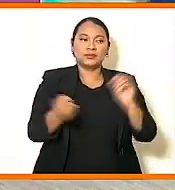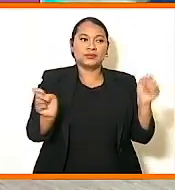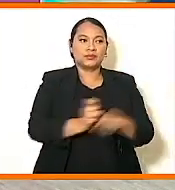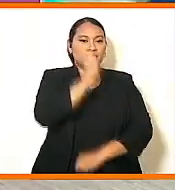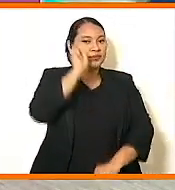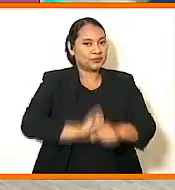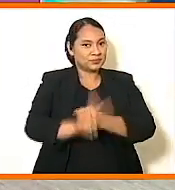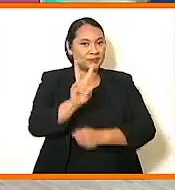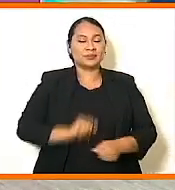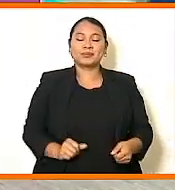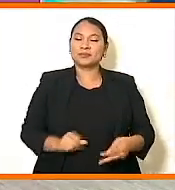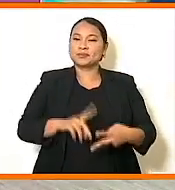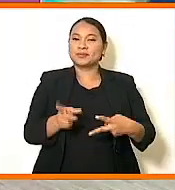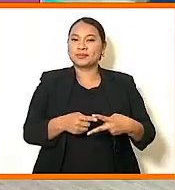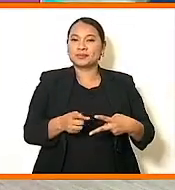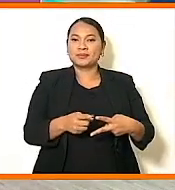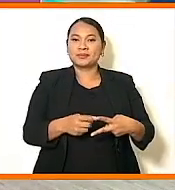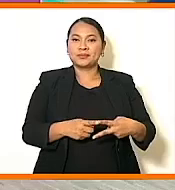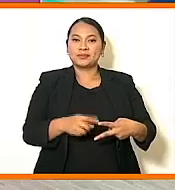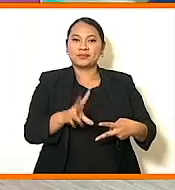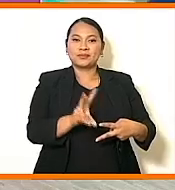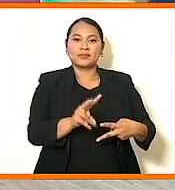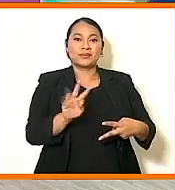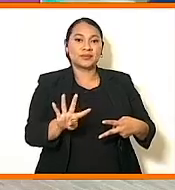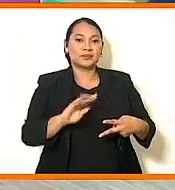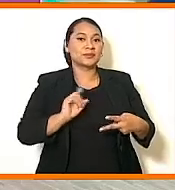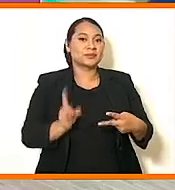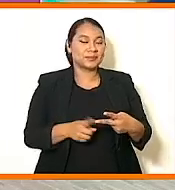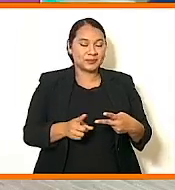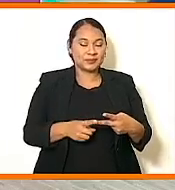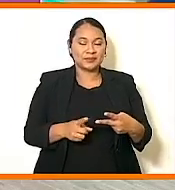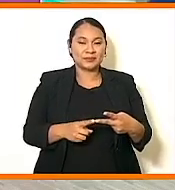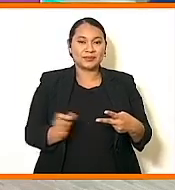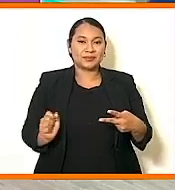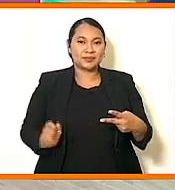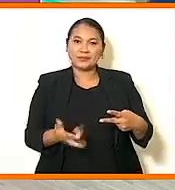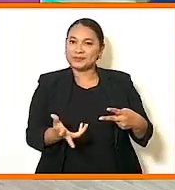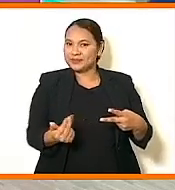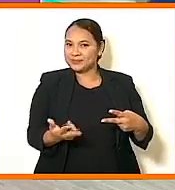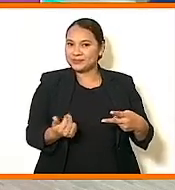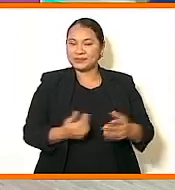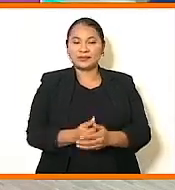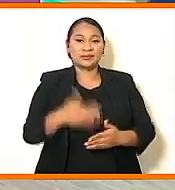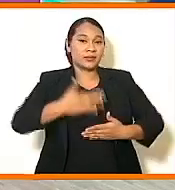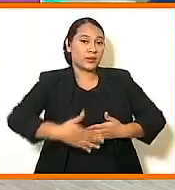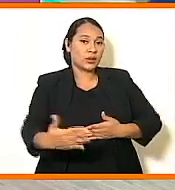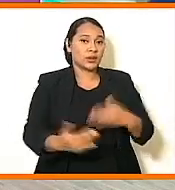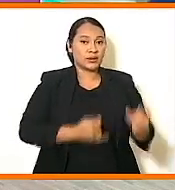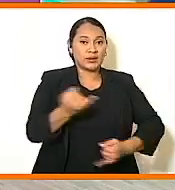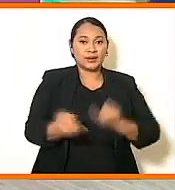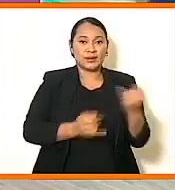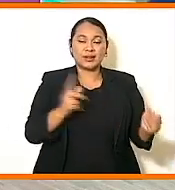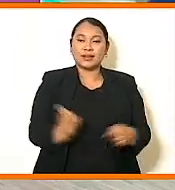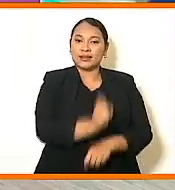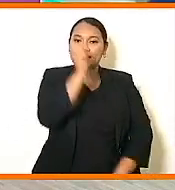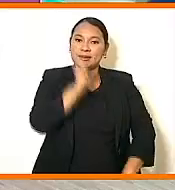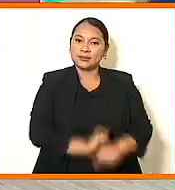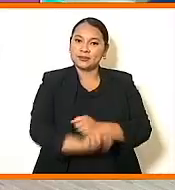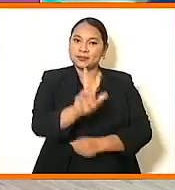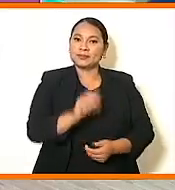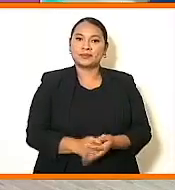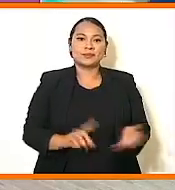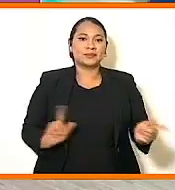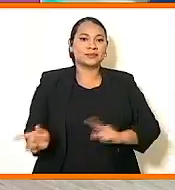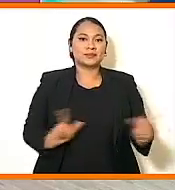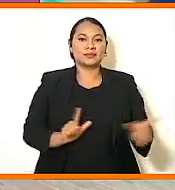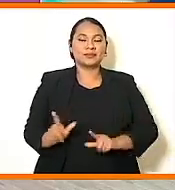para premiados son posición 1, 74, posición 2, 13. Continuamos pegando y ganando con Pega 3. Espero que tengas tu